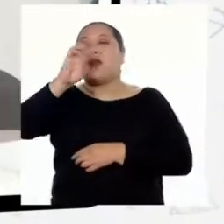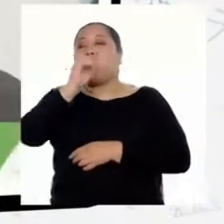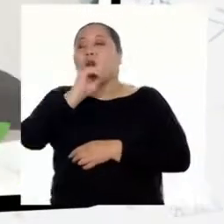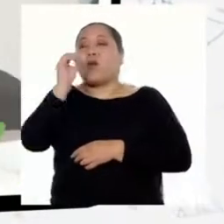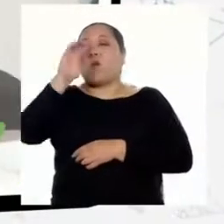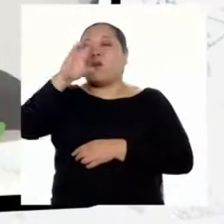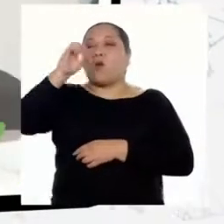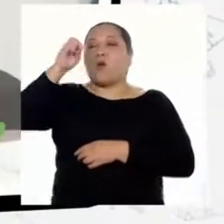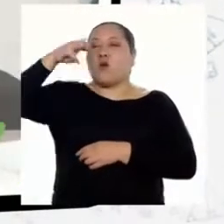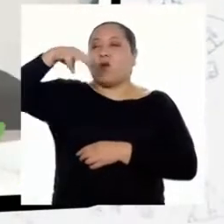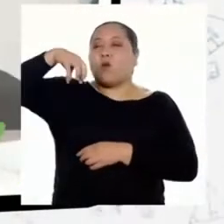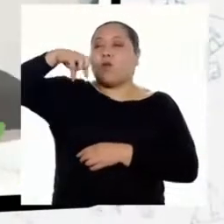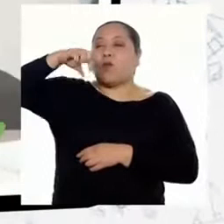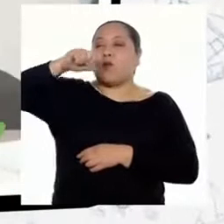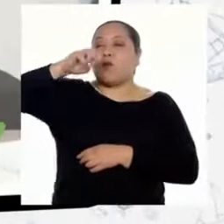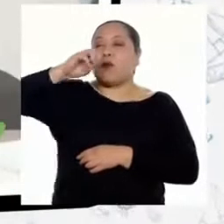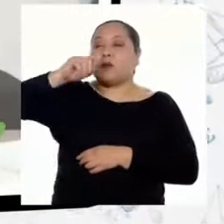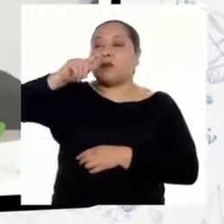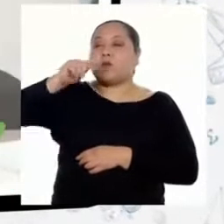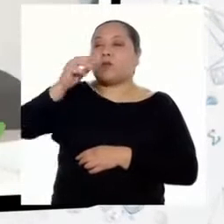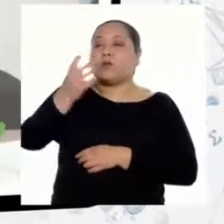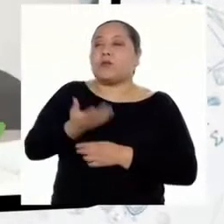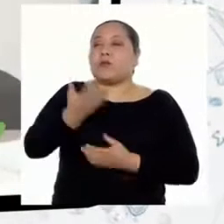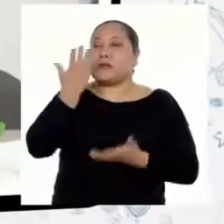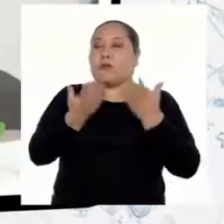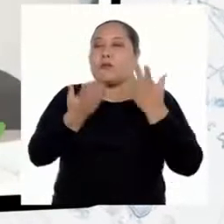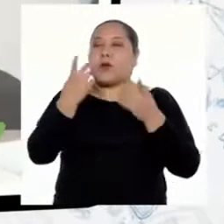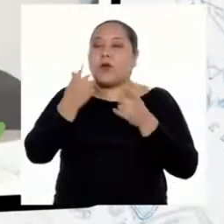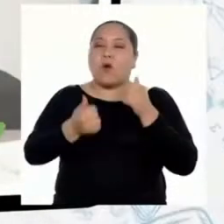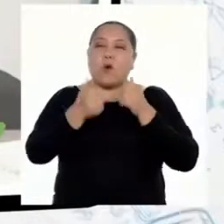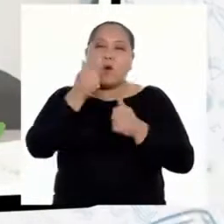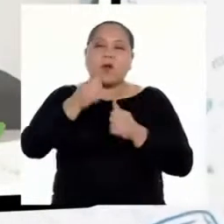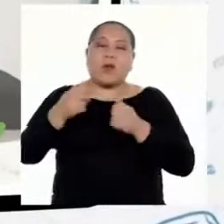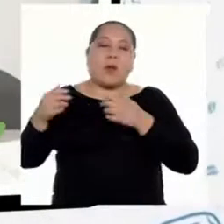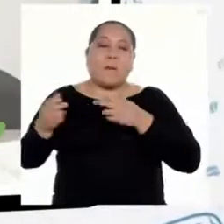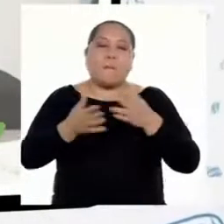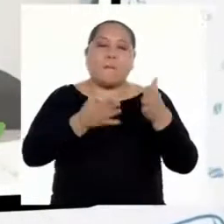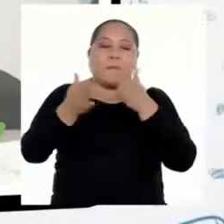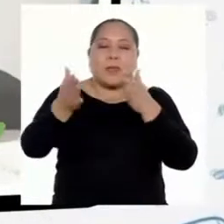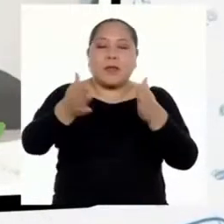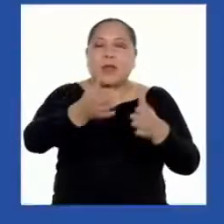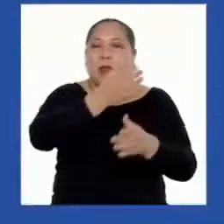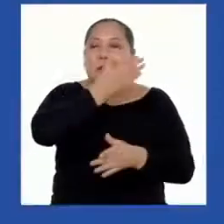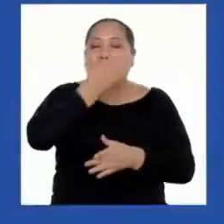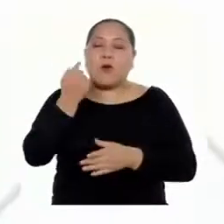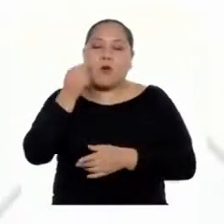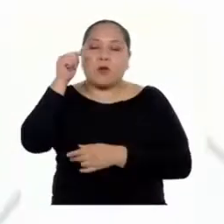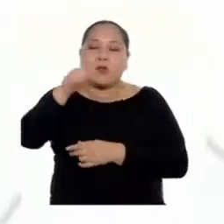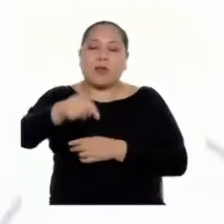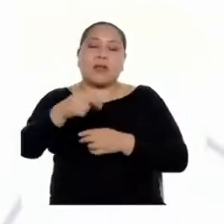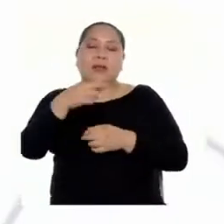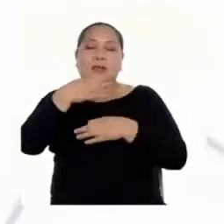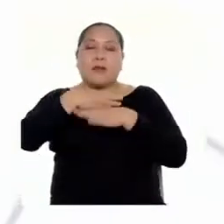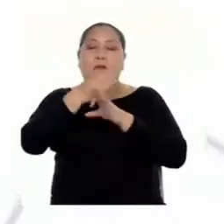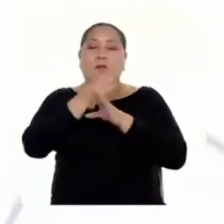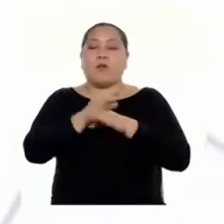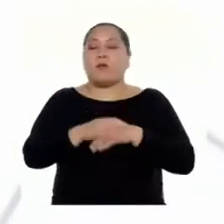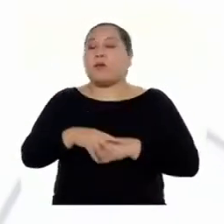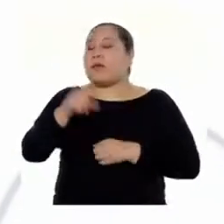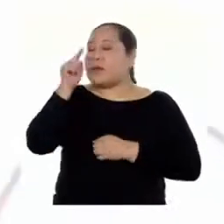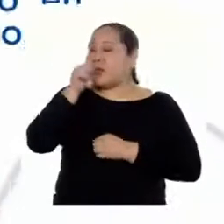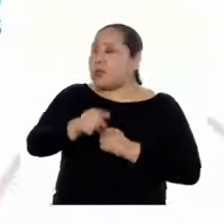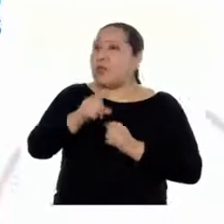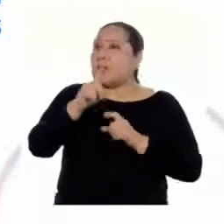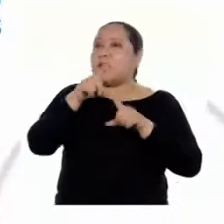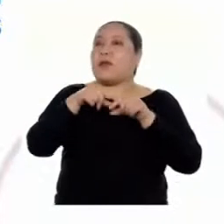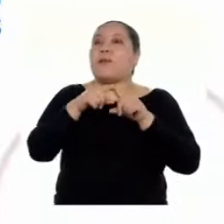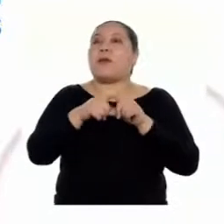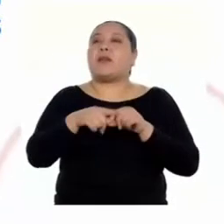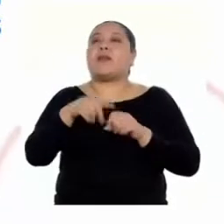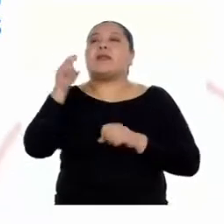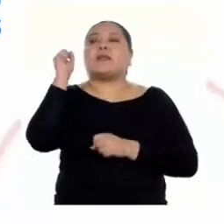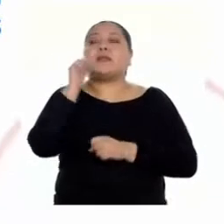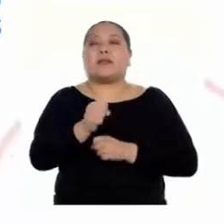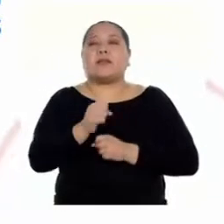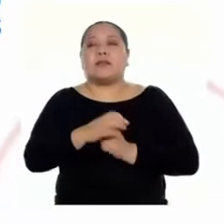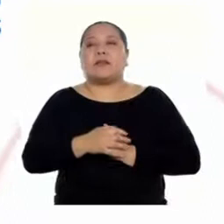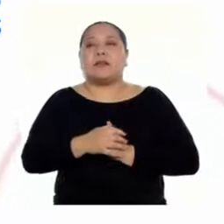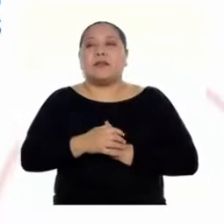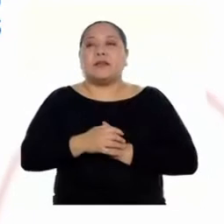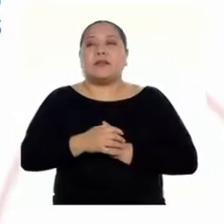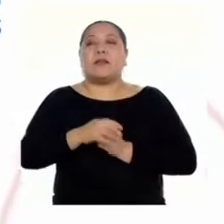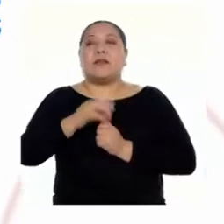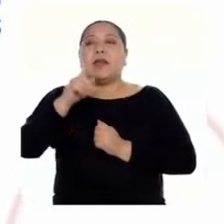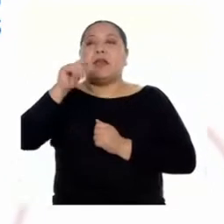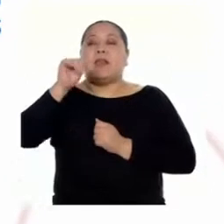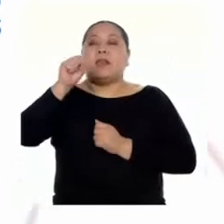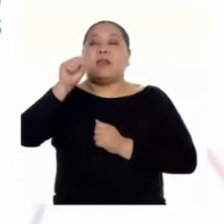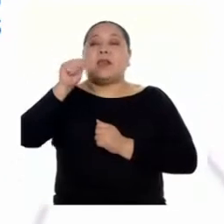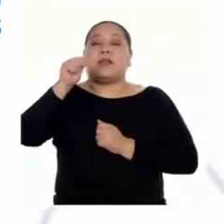depende? Y también, ¿cuál sería la mejor ruta de aplicación de la fórmula? Eso depende, definitivamente,